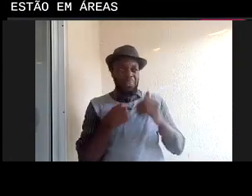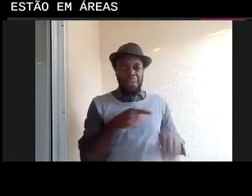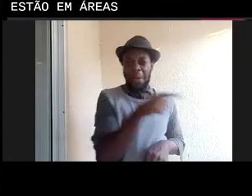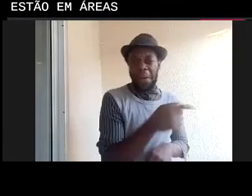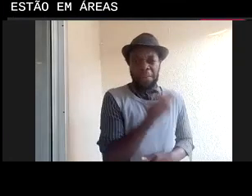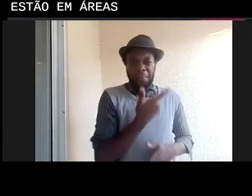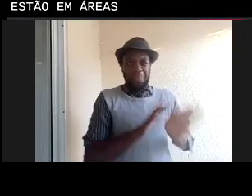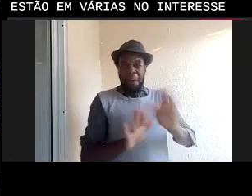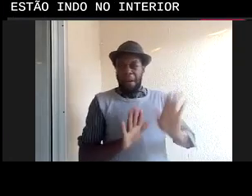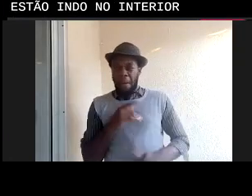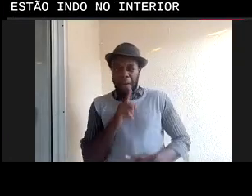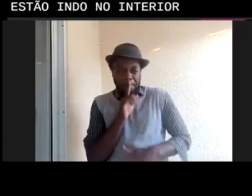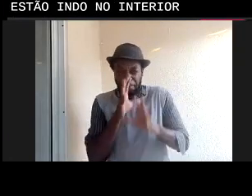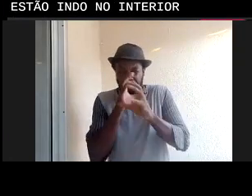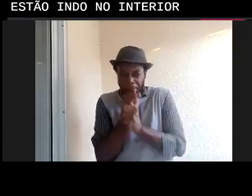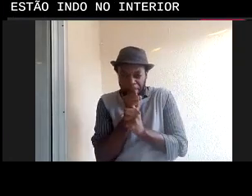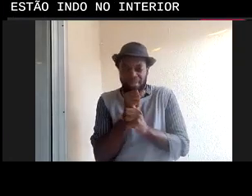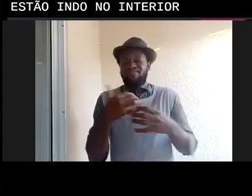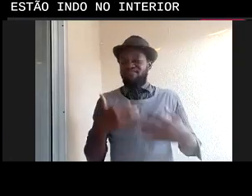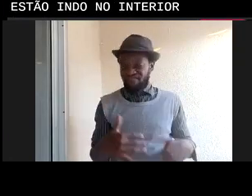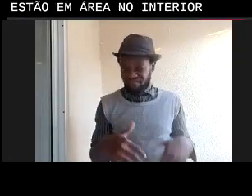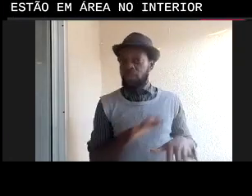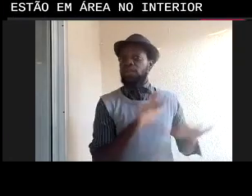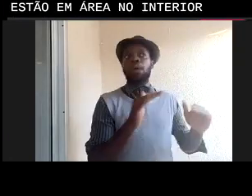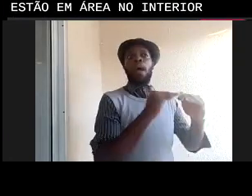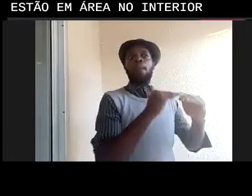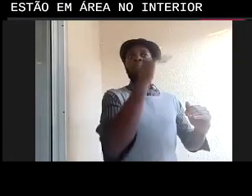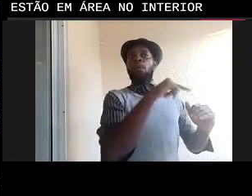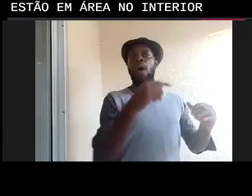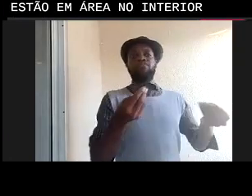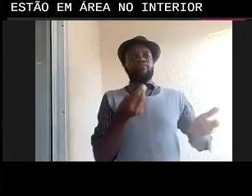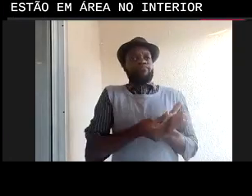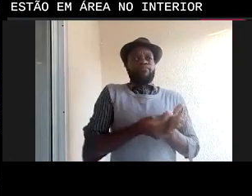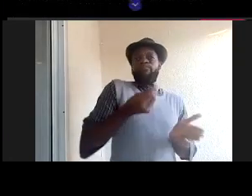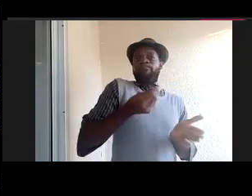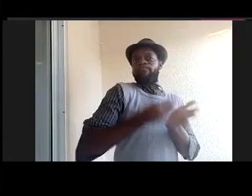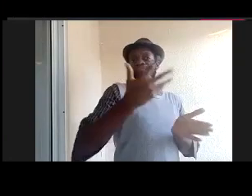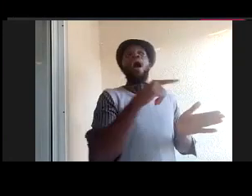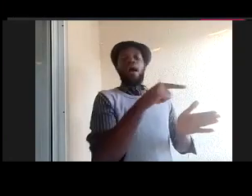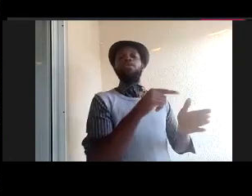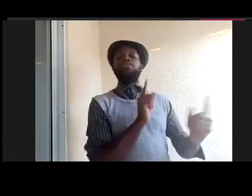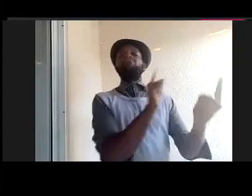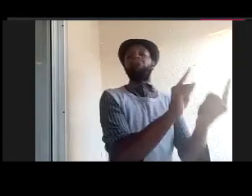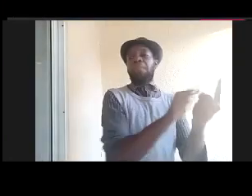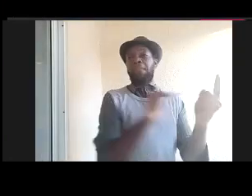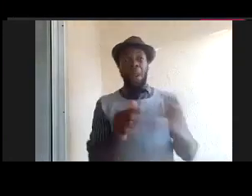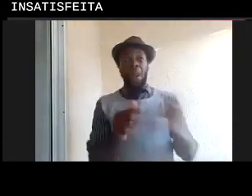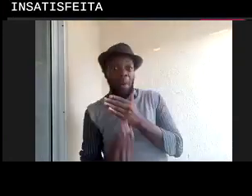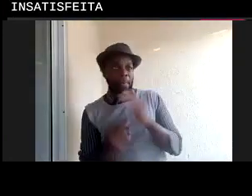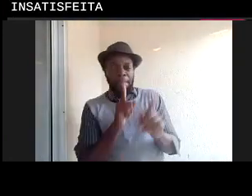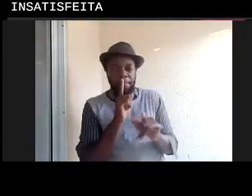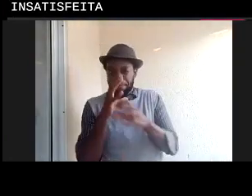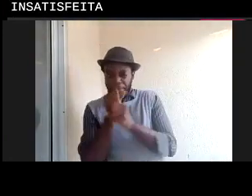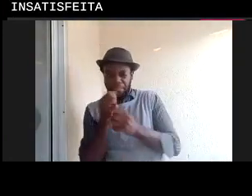con mayor riqueza. Las adolescentes que tienen una necesidad insatisfecha de anticoncepción reportan que